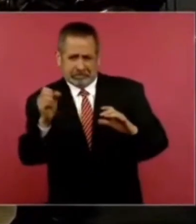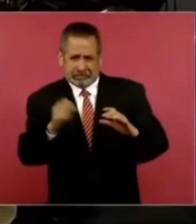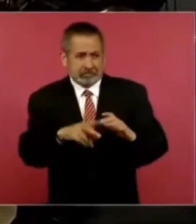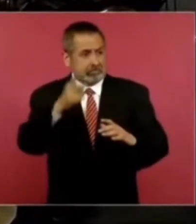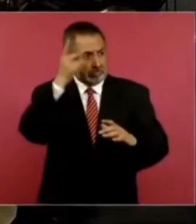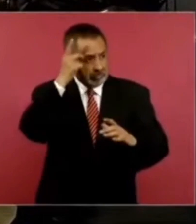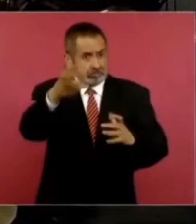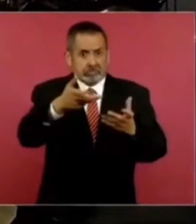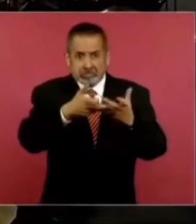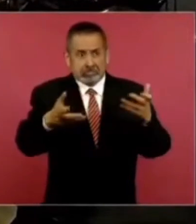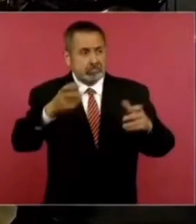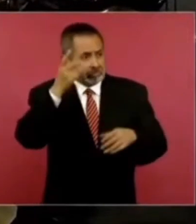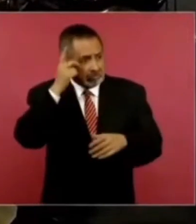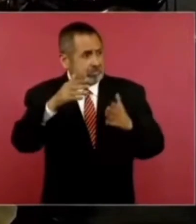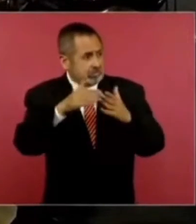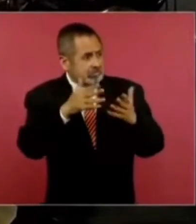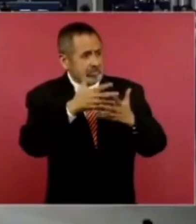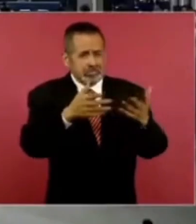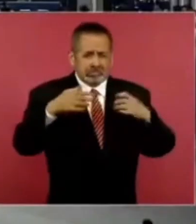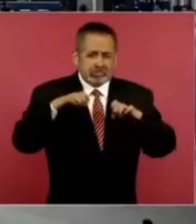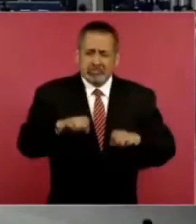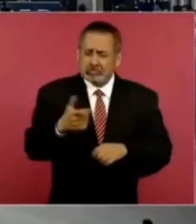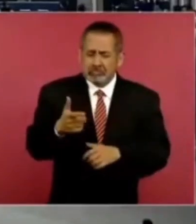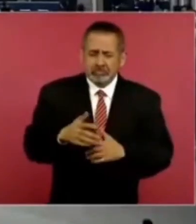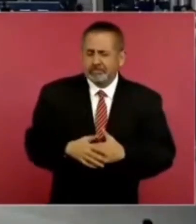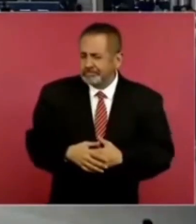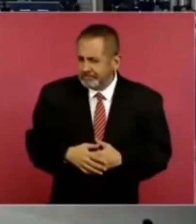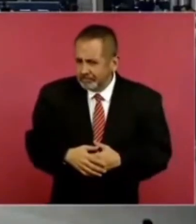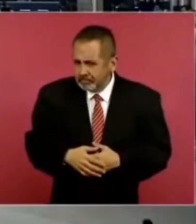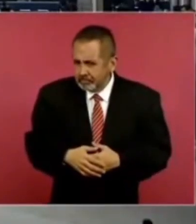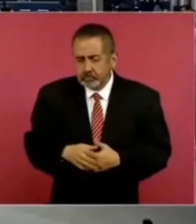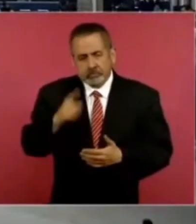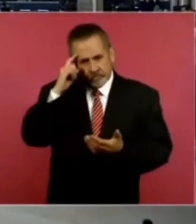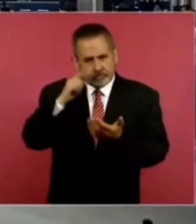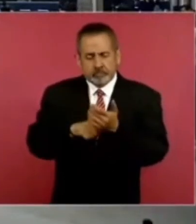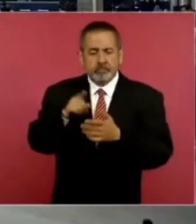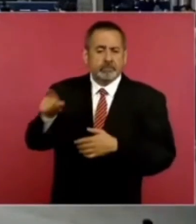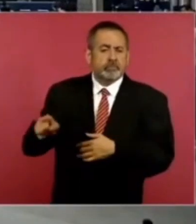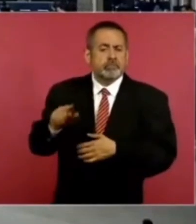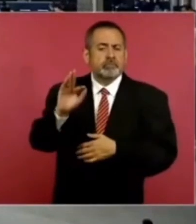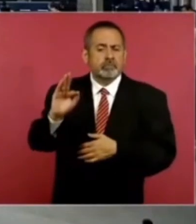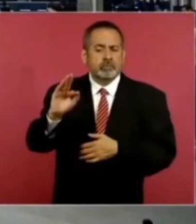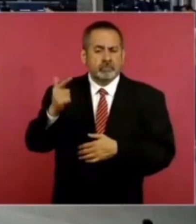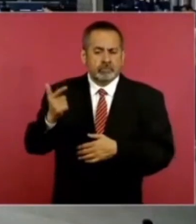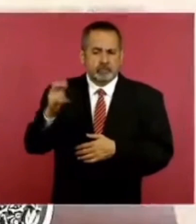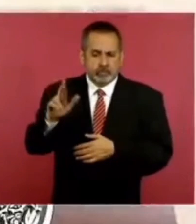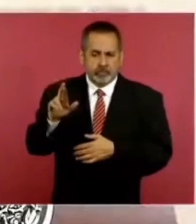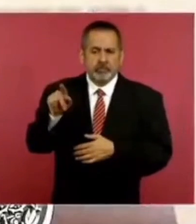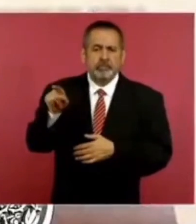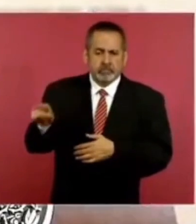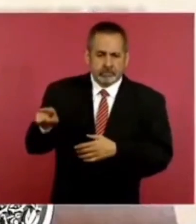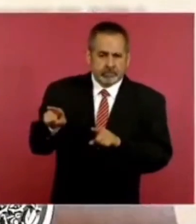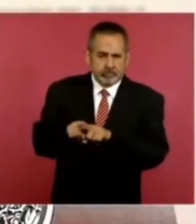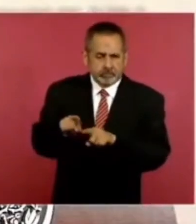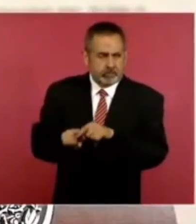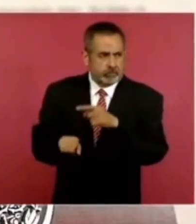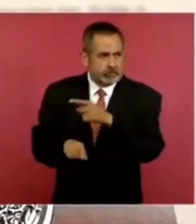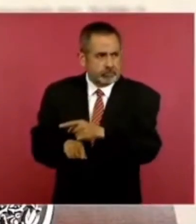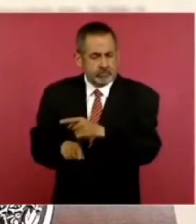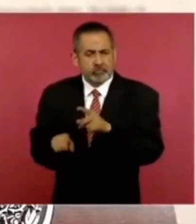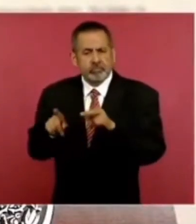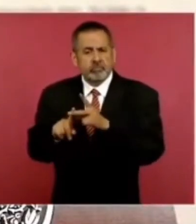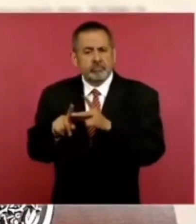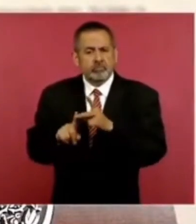fraccionamientos, tiene una serie de enriquecimientos. Yo creo que puede ser tanto la Fiscalía General de la República como